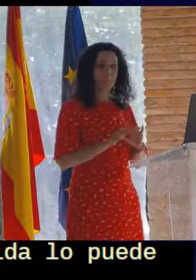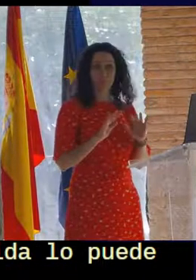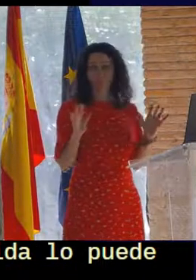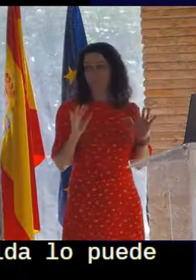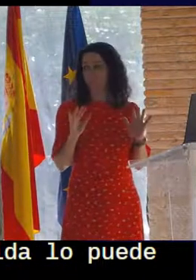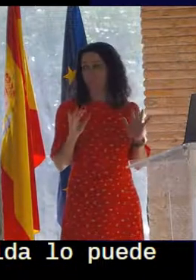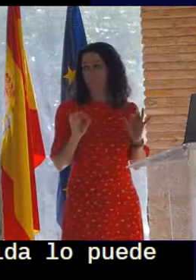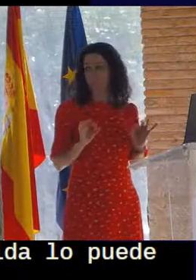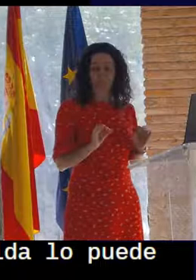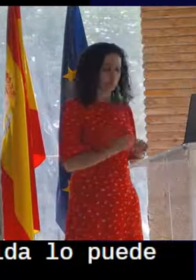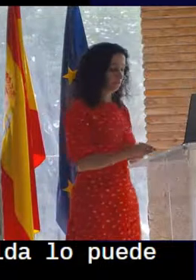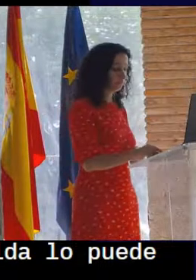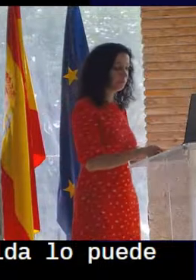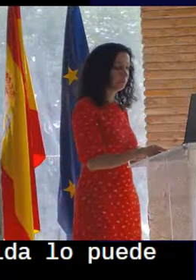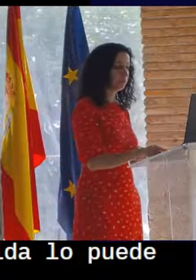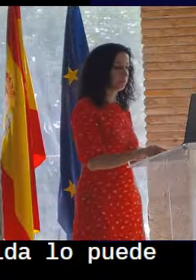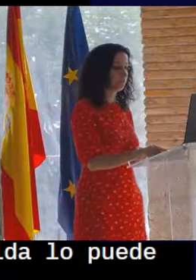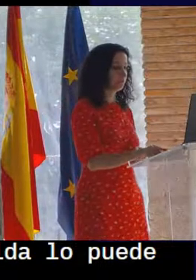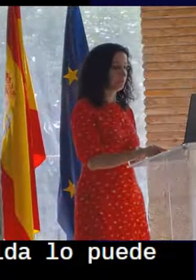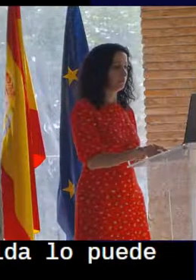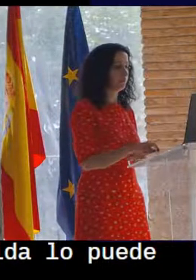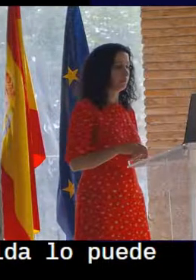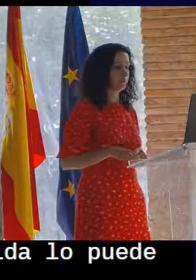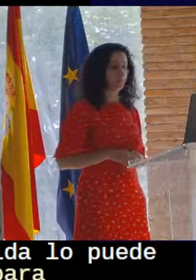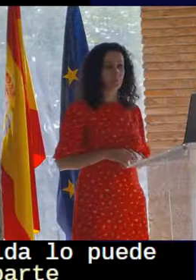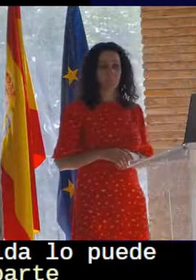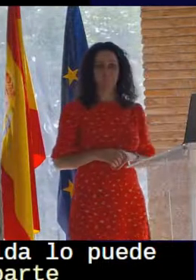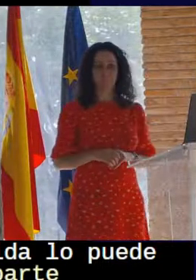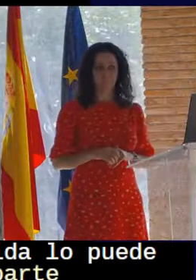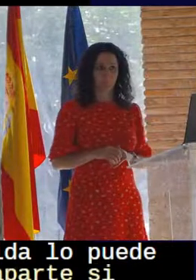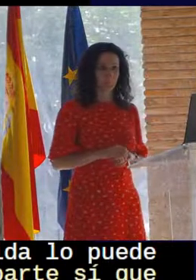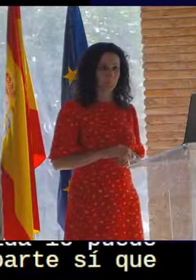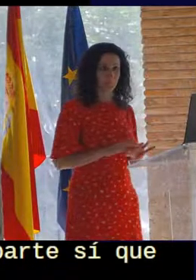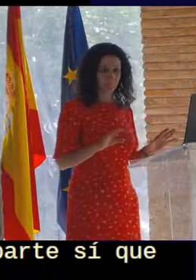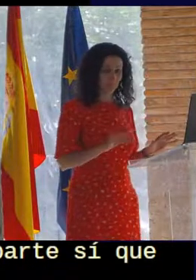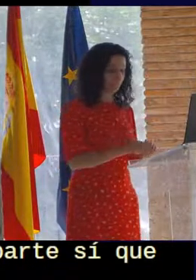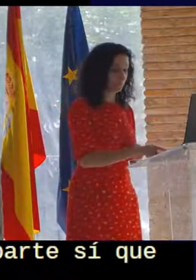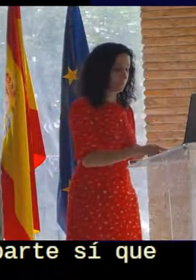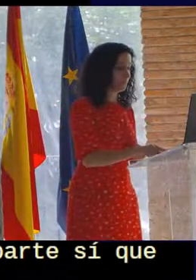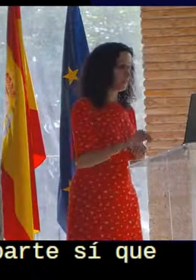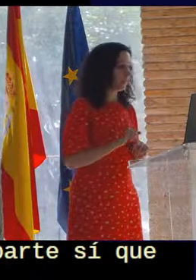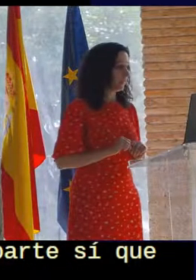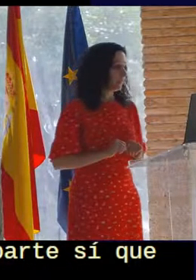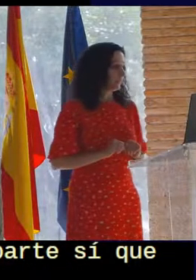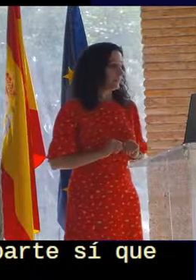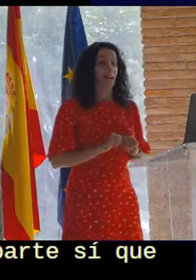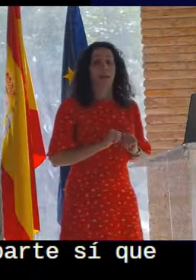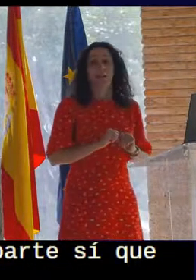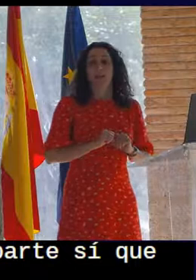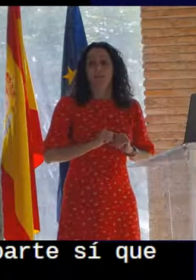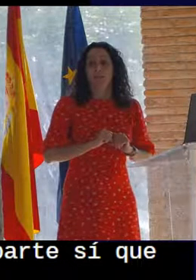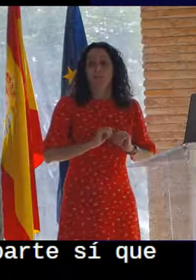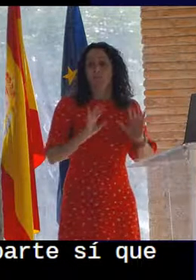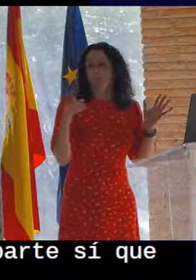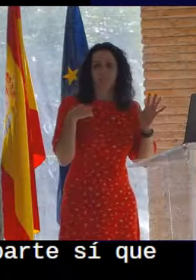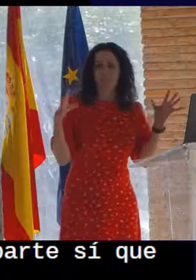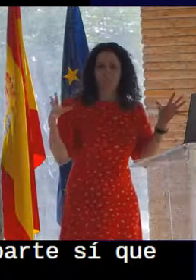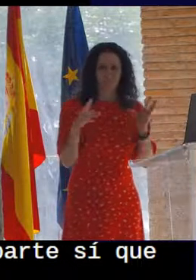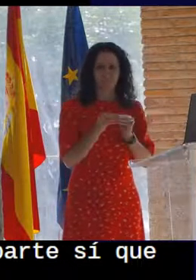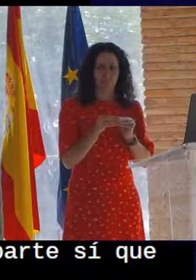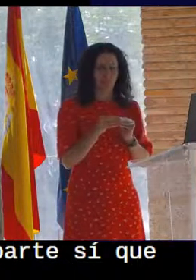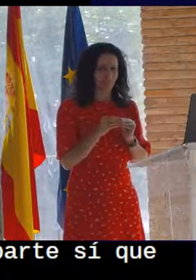telemática eh ha quedado Clara esta parte sí que os veo ahí Un poco bien